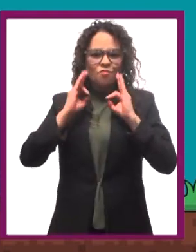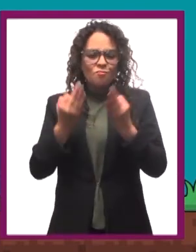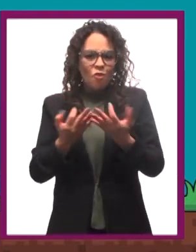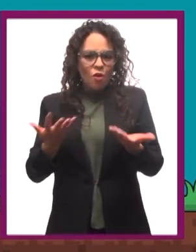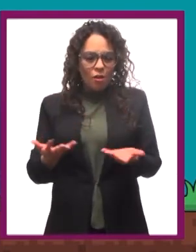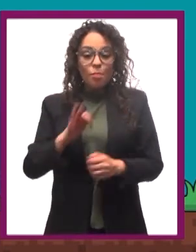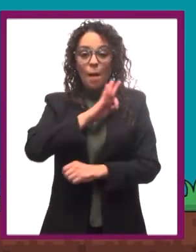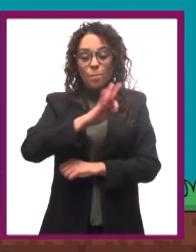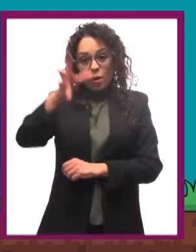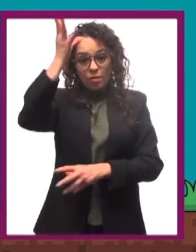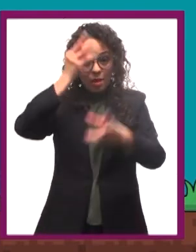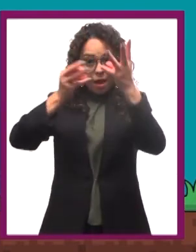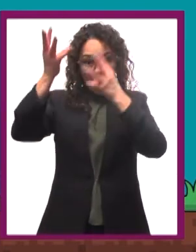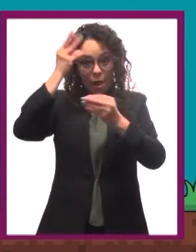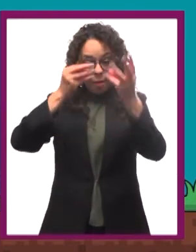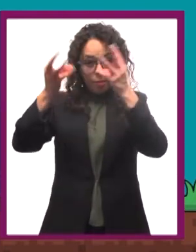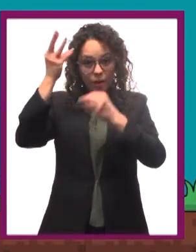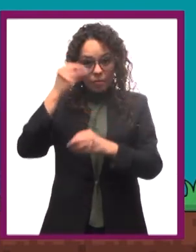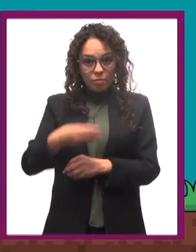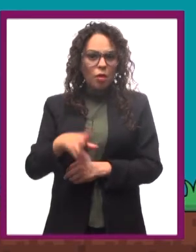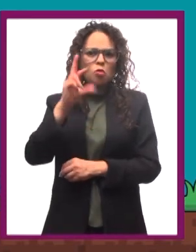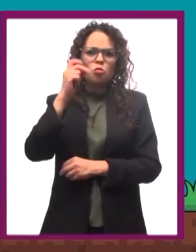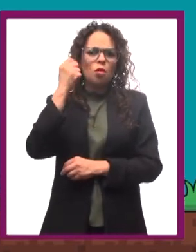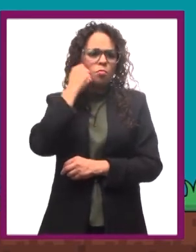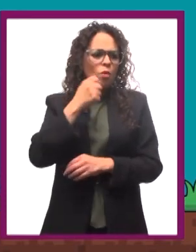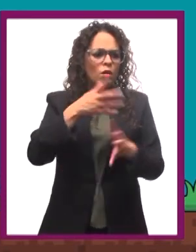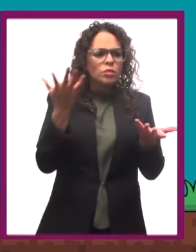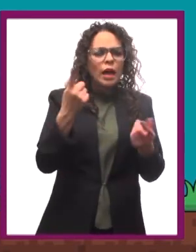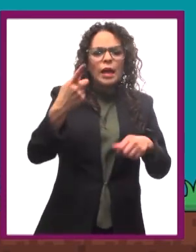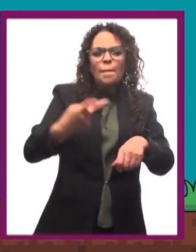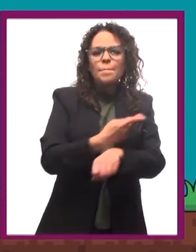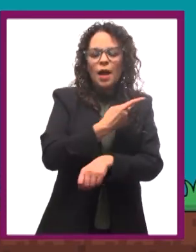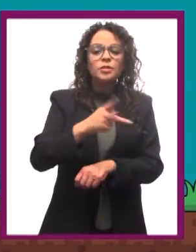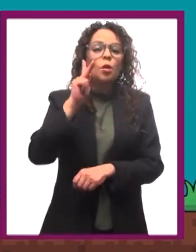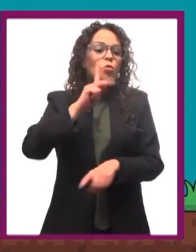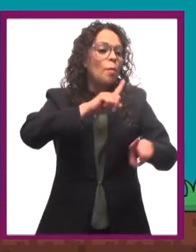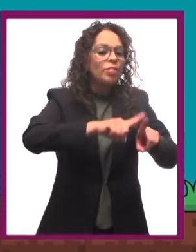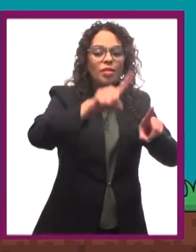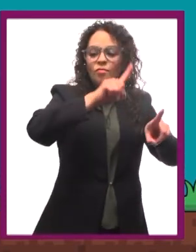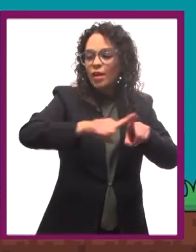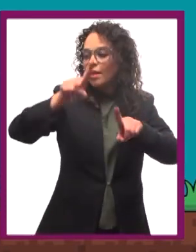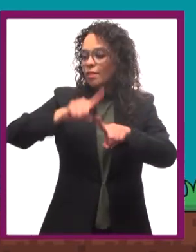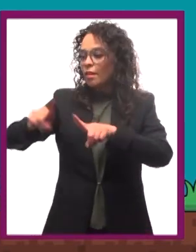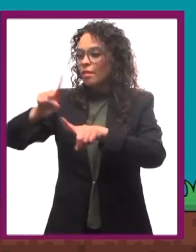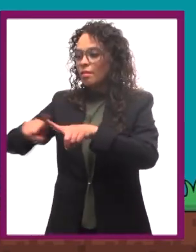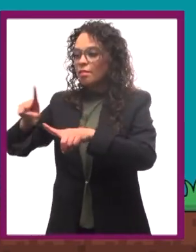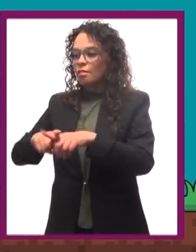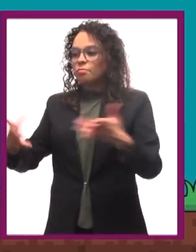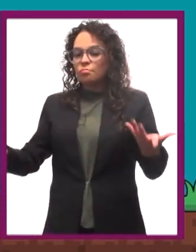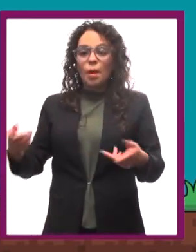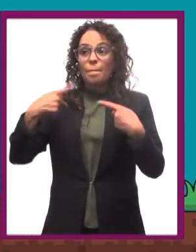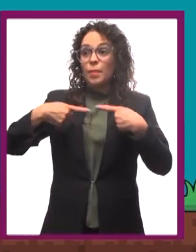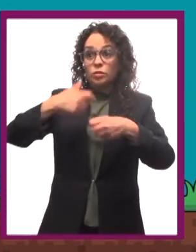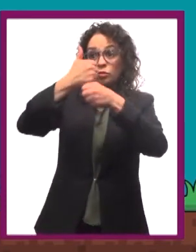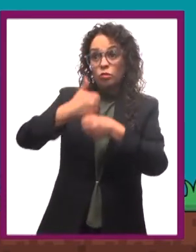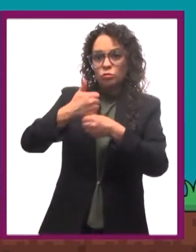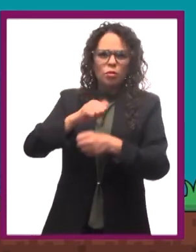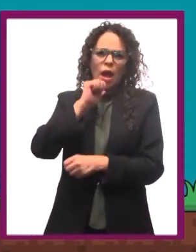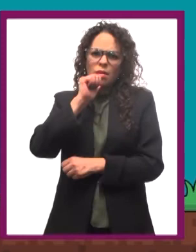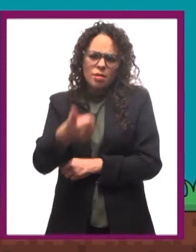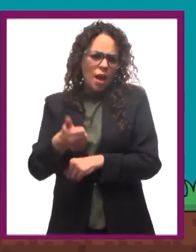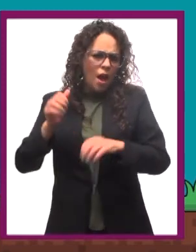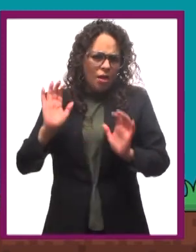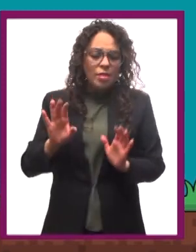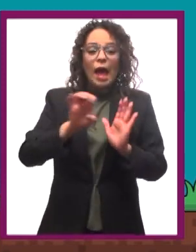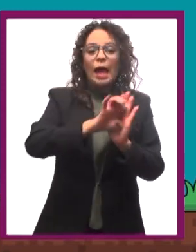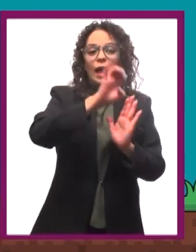diferentes y poder aprender también experimentando sin consecuencias, pudiendo probar todo lo que sucede sin que nadie sufra por ello,